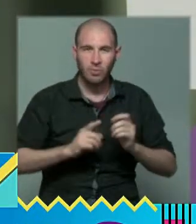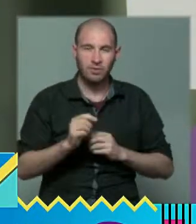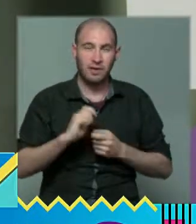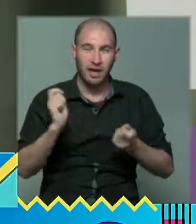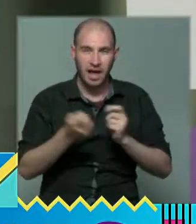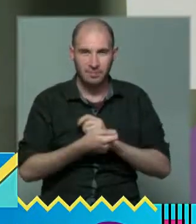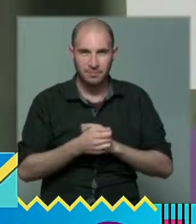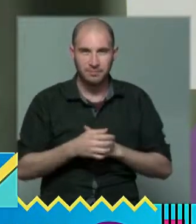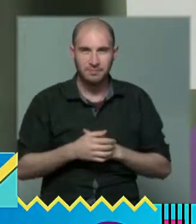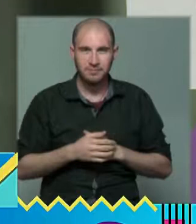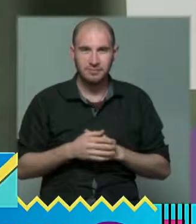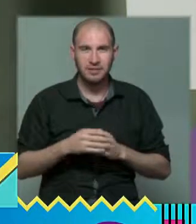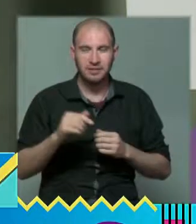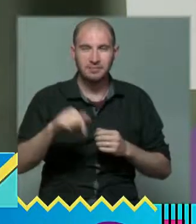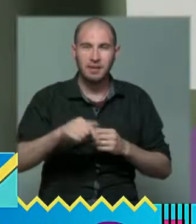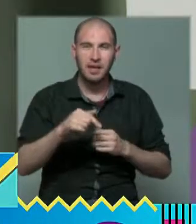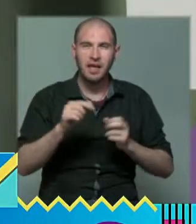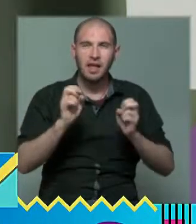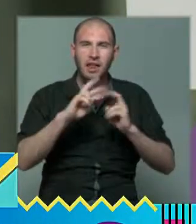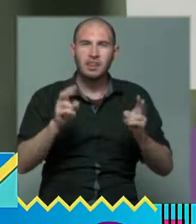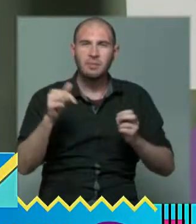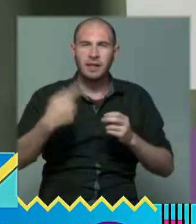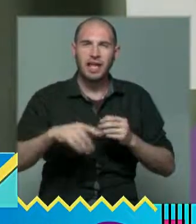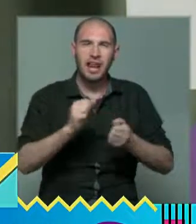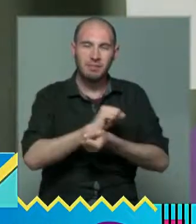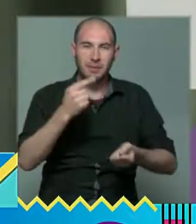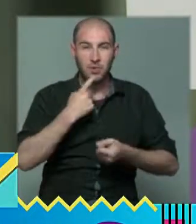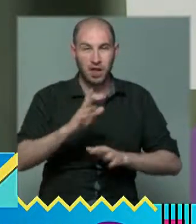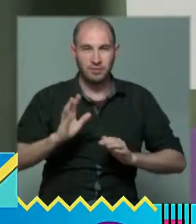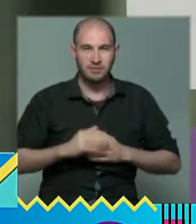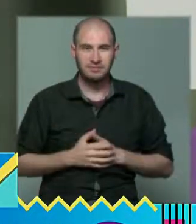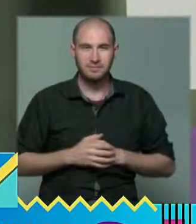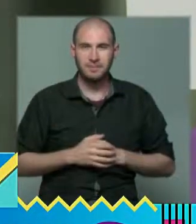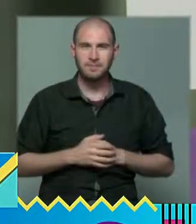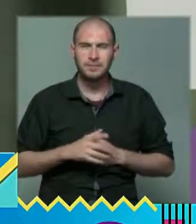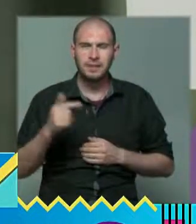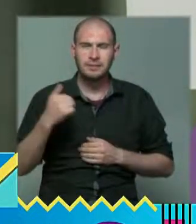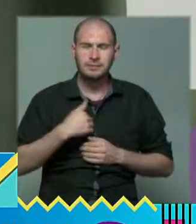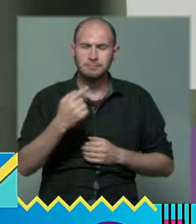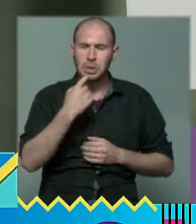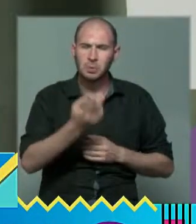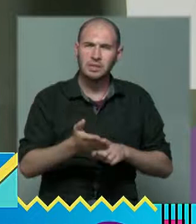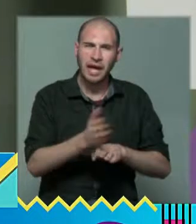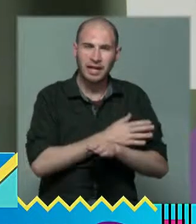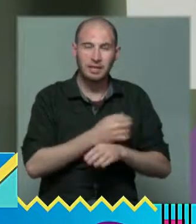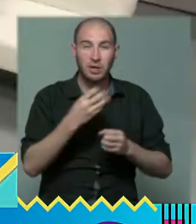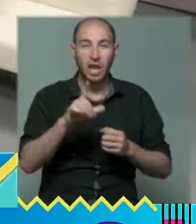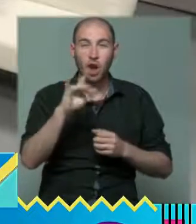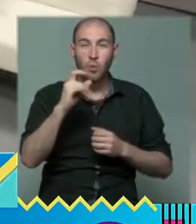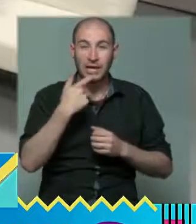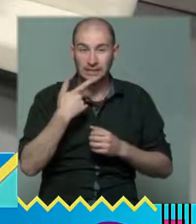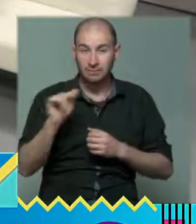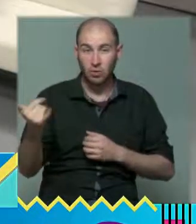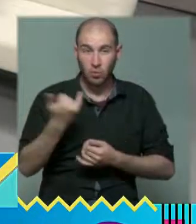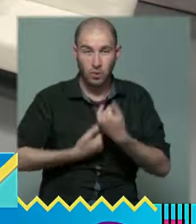reforma. Puntualmente lo hemos centralizado en el primer bloque en lo que tiene que ver con la libertad condicional. Y me quedó picando una pregunta porque, bueno, vos, Lucas,